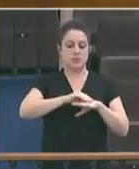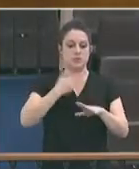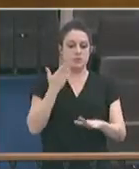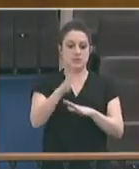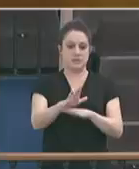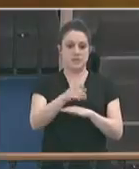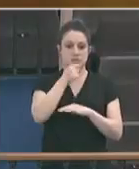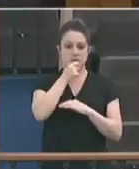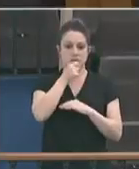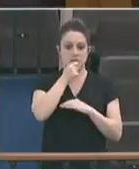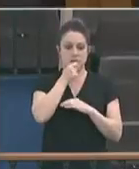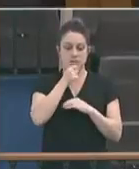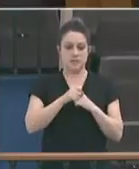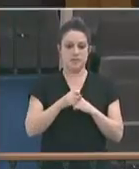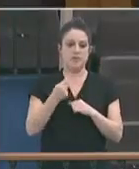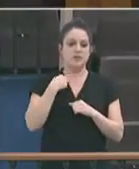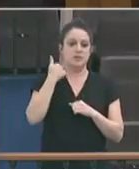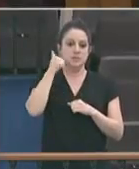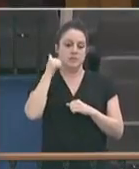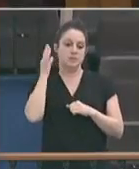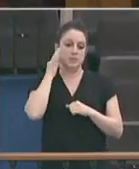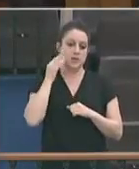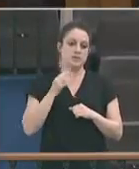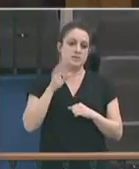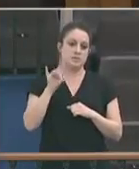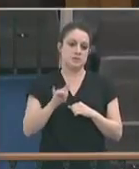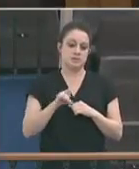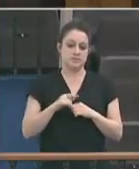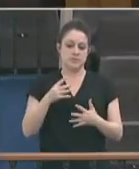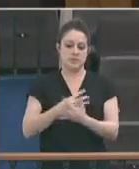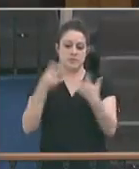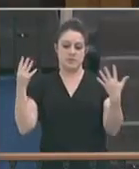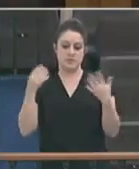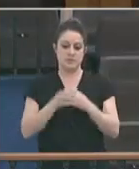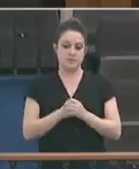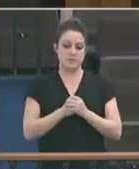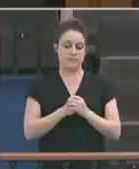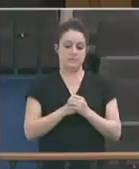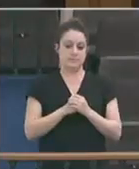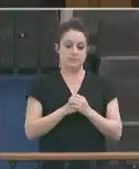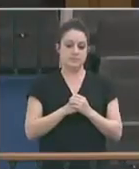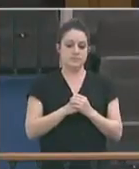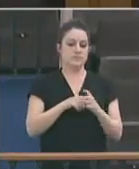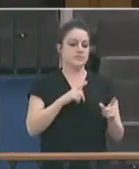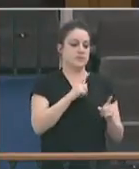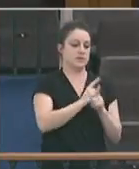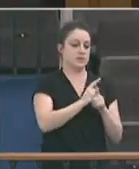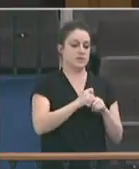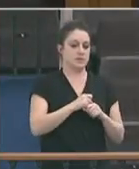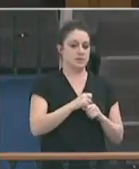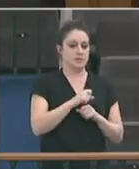Socialista. Diputados y diputadas que votan a favor, 19. En contra,